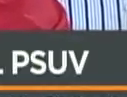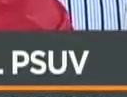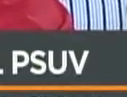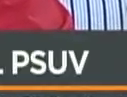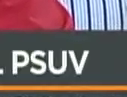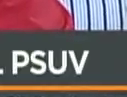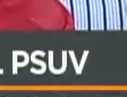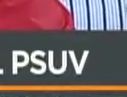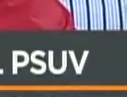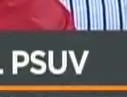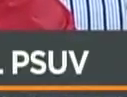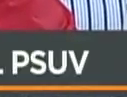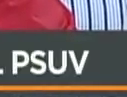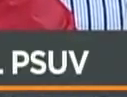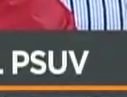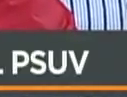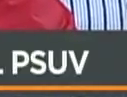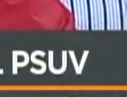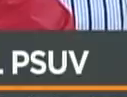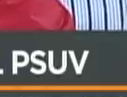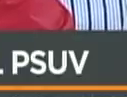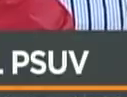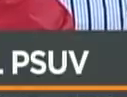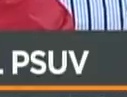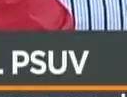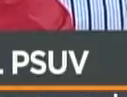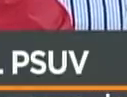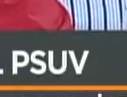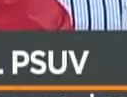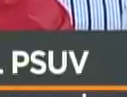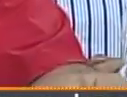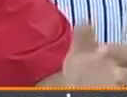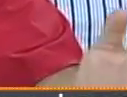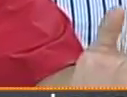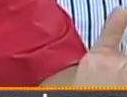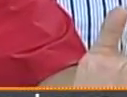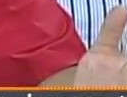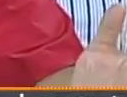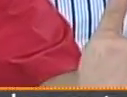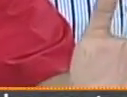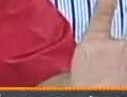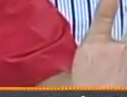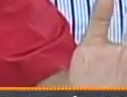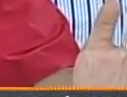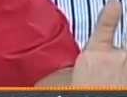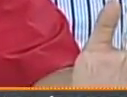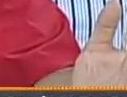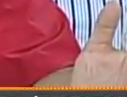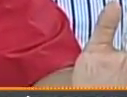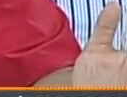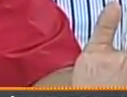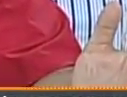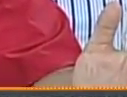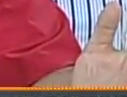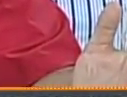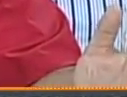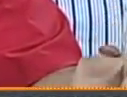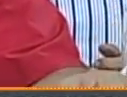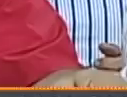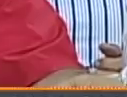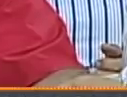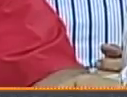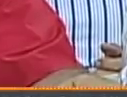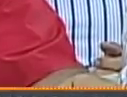victoria y para la derrota. Y las derrotas en contiendas electorales solo son eso, una derrota. Te